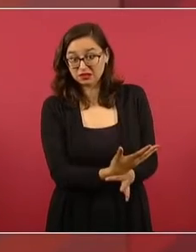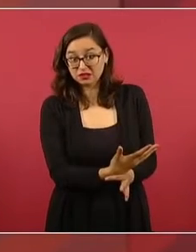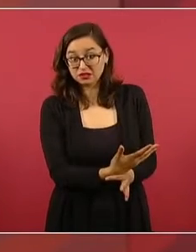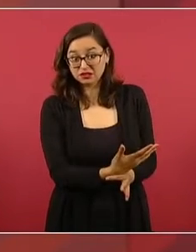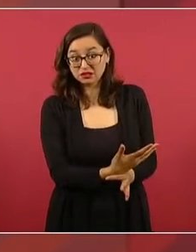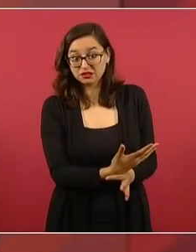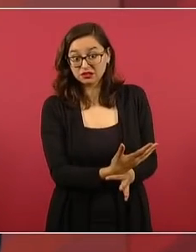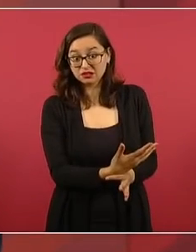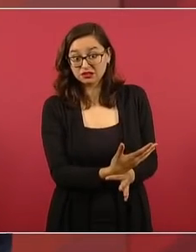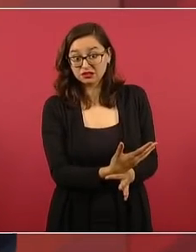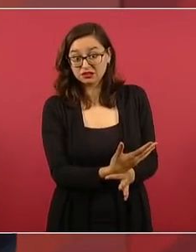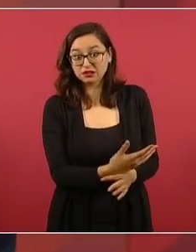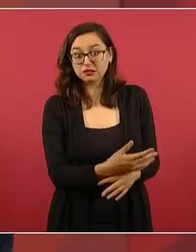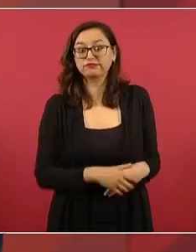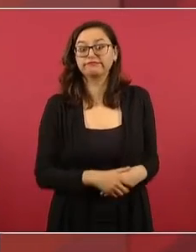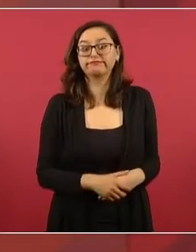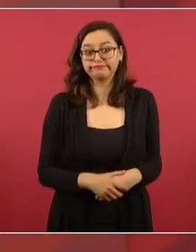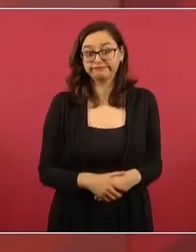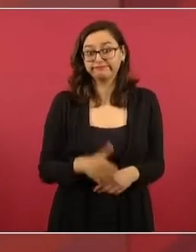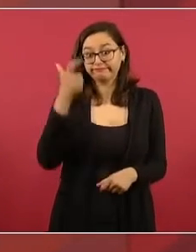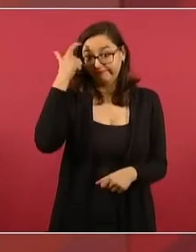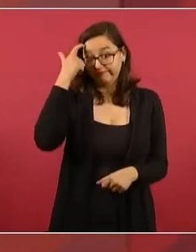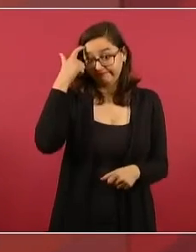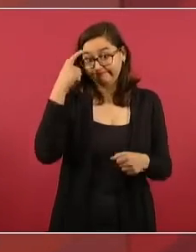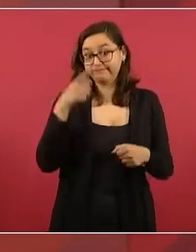Pues sí tienen un problema serio.